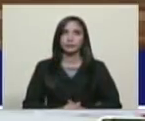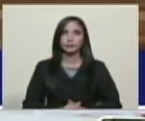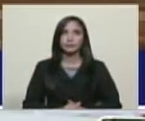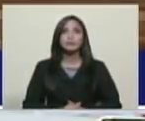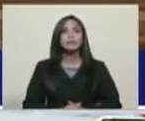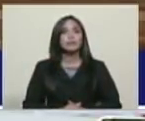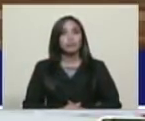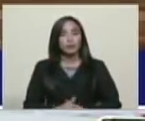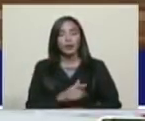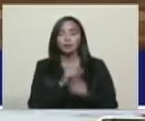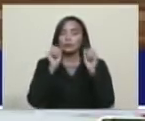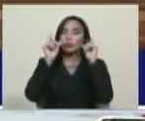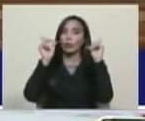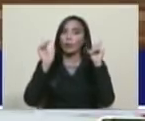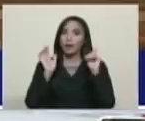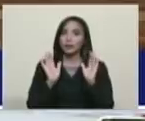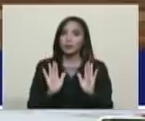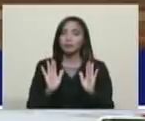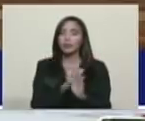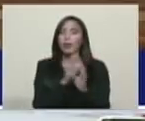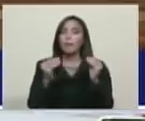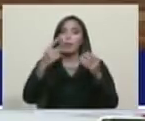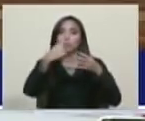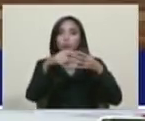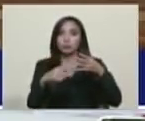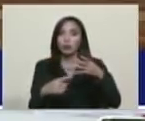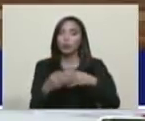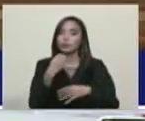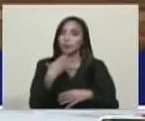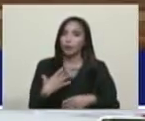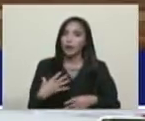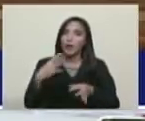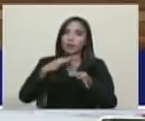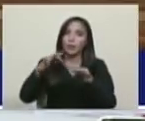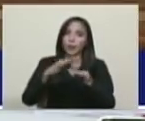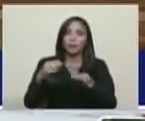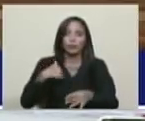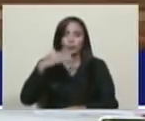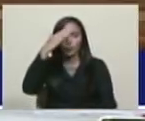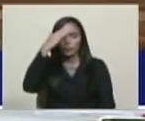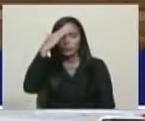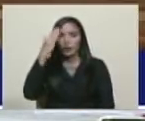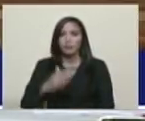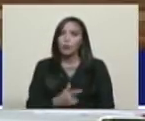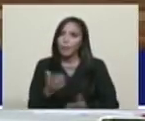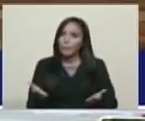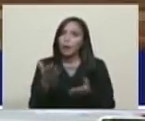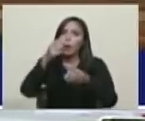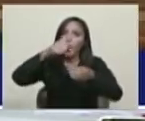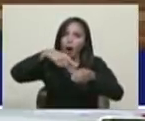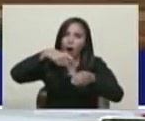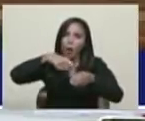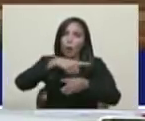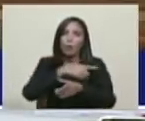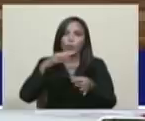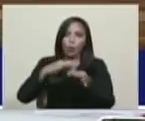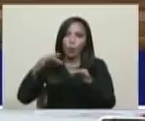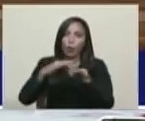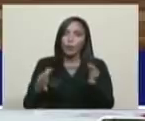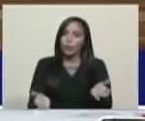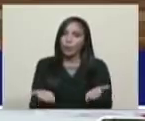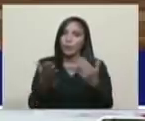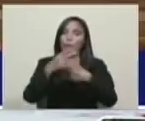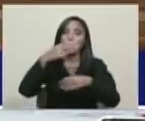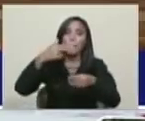Se van a sorprender de los grandes beneficios y sé por qué se los digo. inviertan en oro, inviertan en